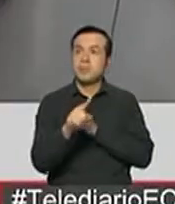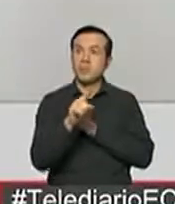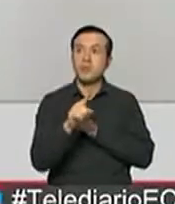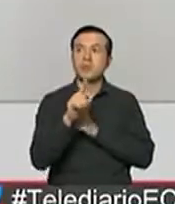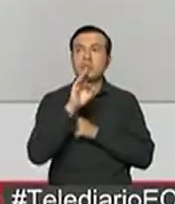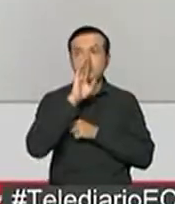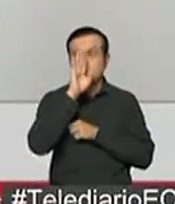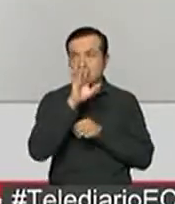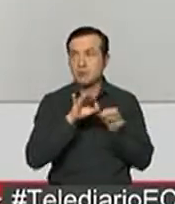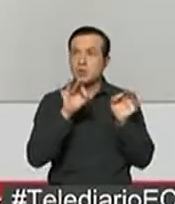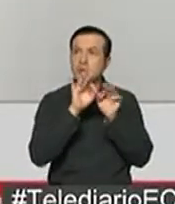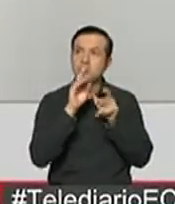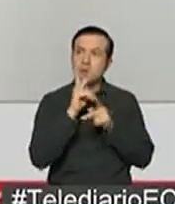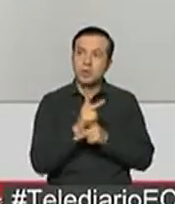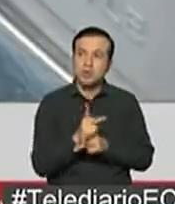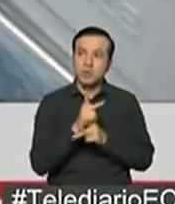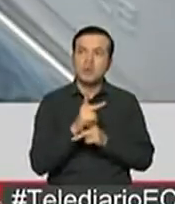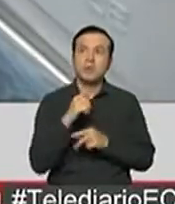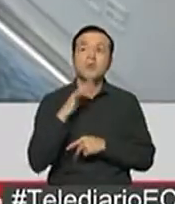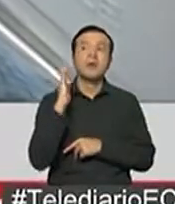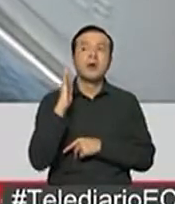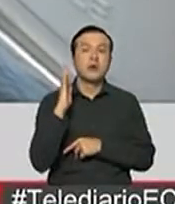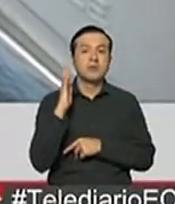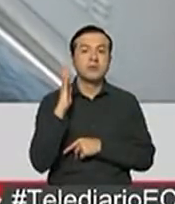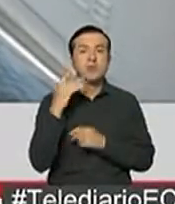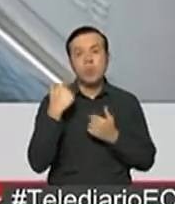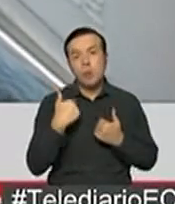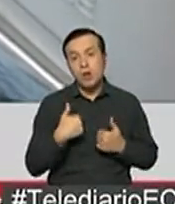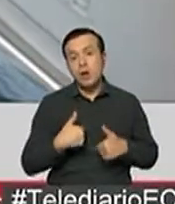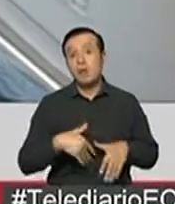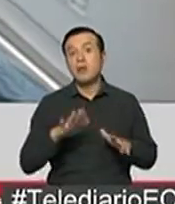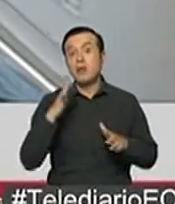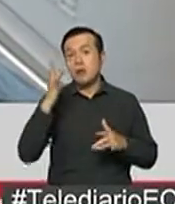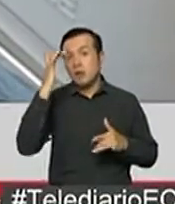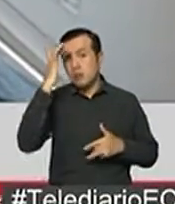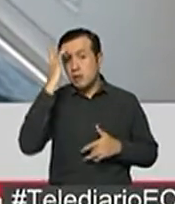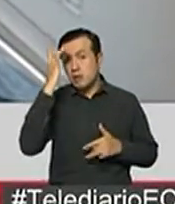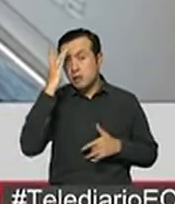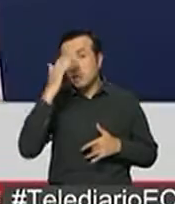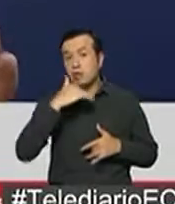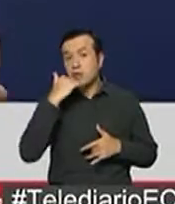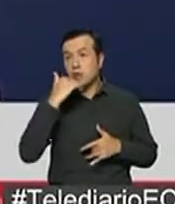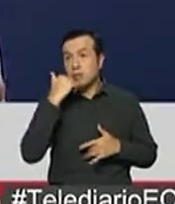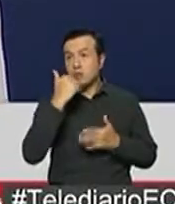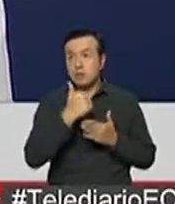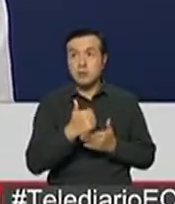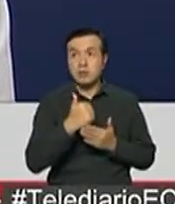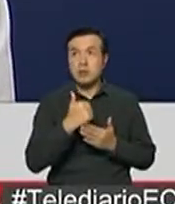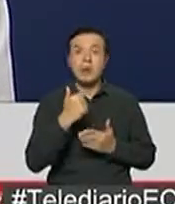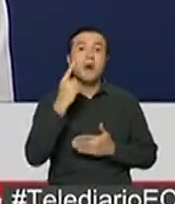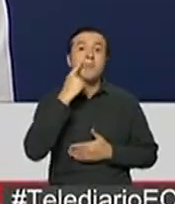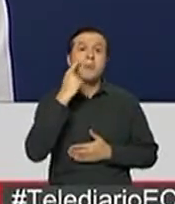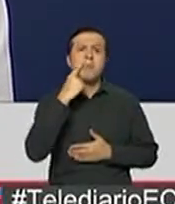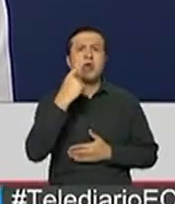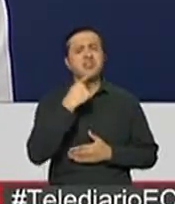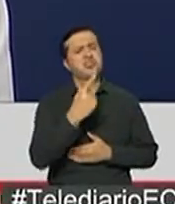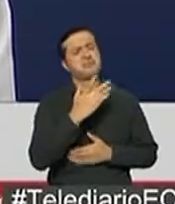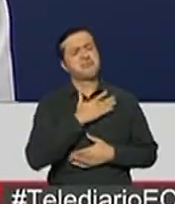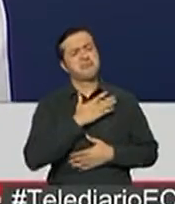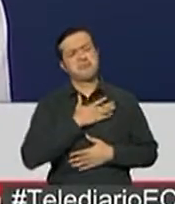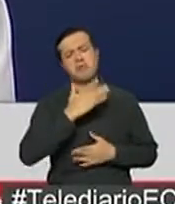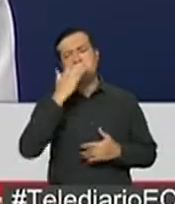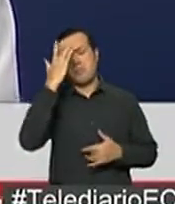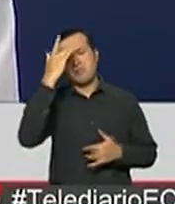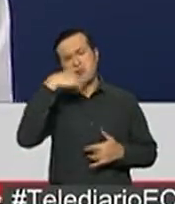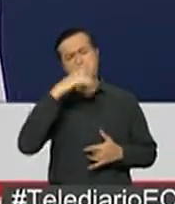de prevención la cual se debería replicar ante cualquier tipo de enfermedad respiratoria del superman que dice si tengo una